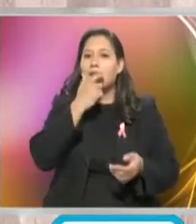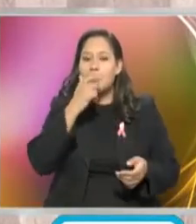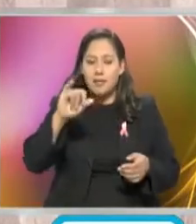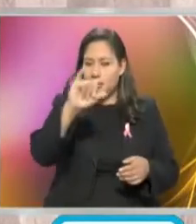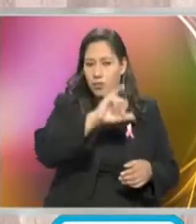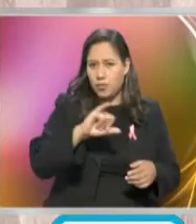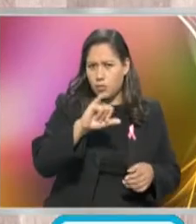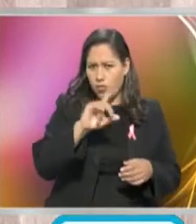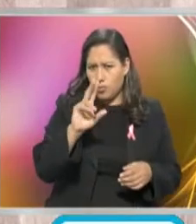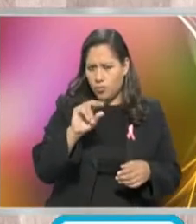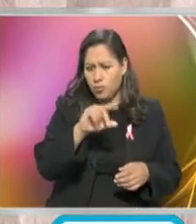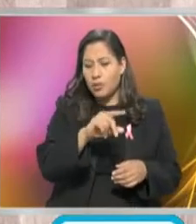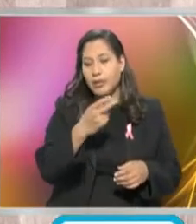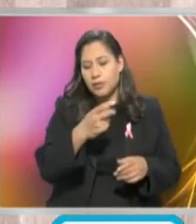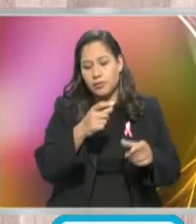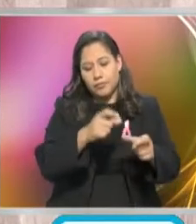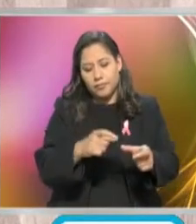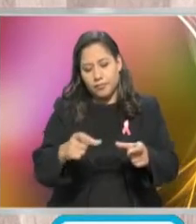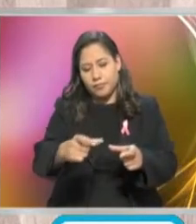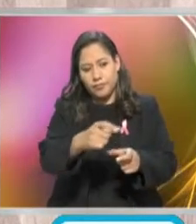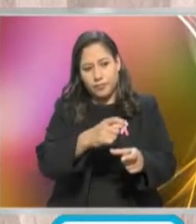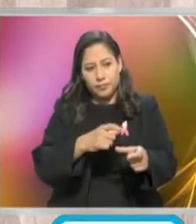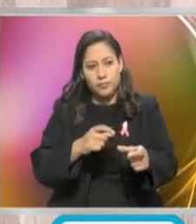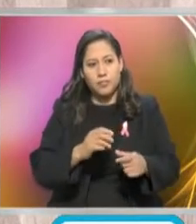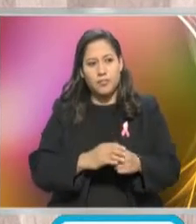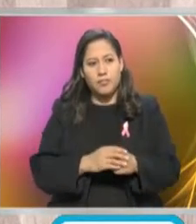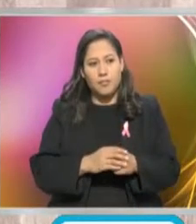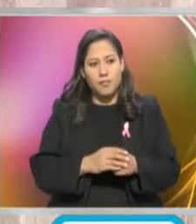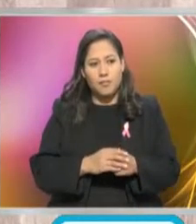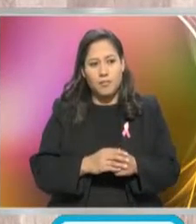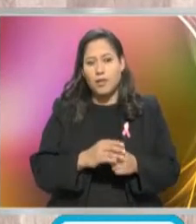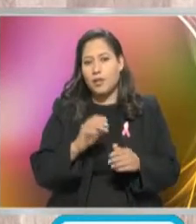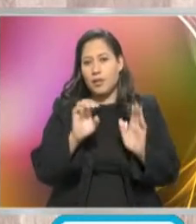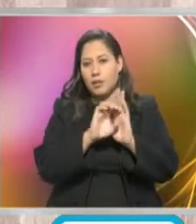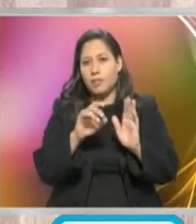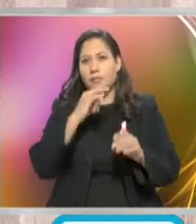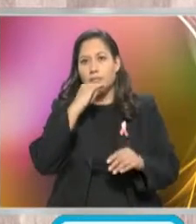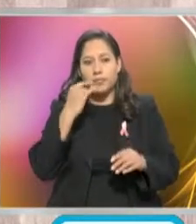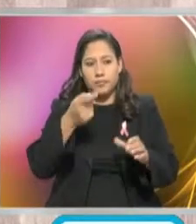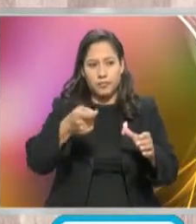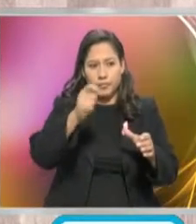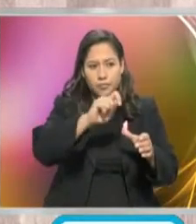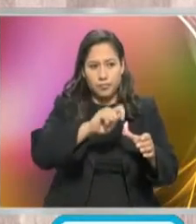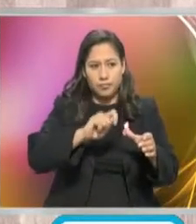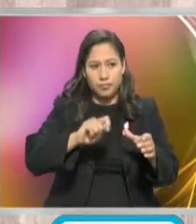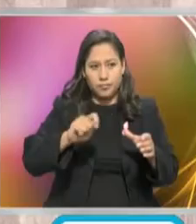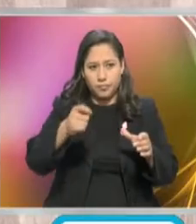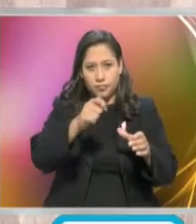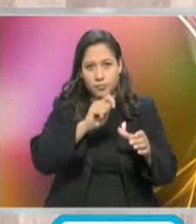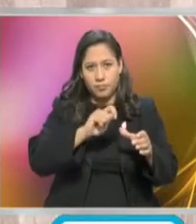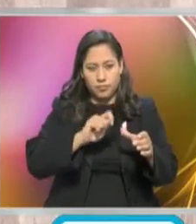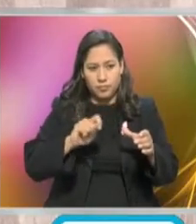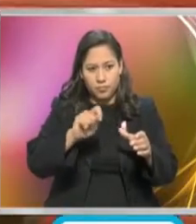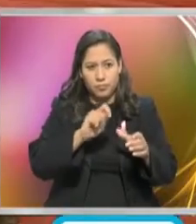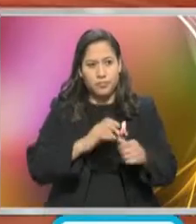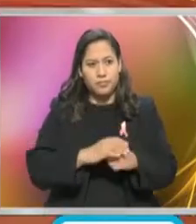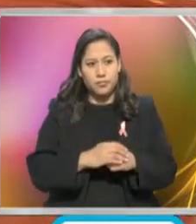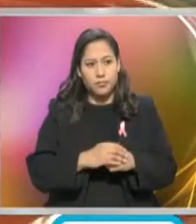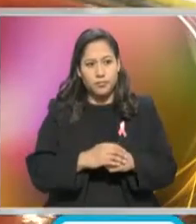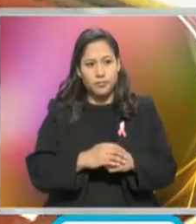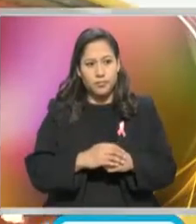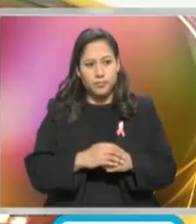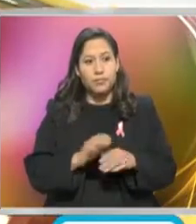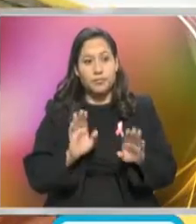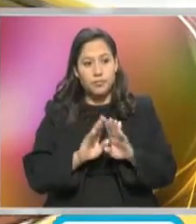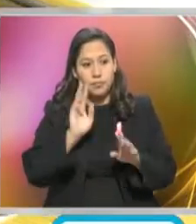a irlos acomodando y le podemos poner, por ejemplo, le vamos a poner así un poquito de salsa encima, ¿no?